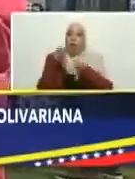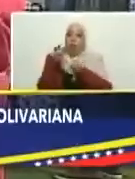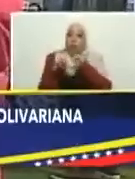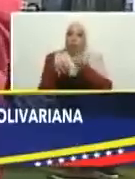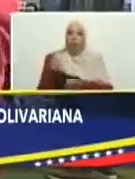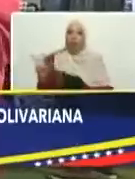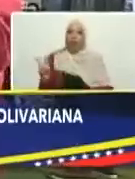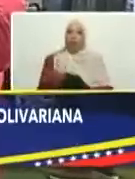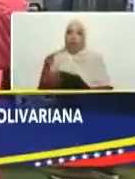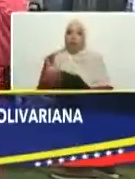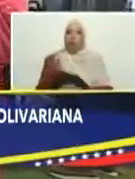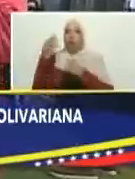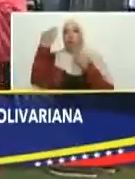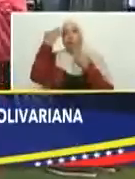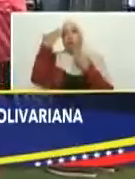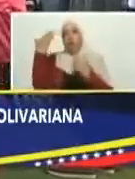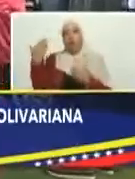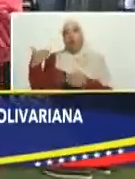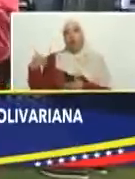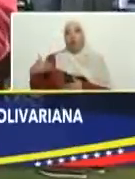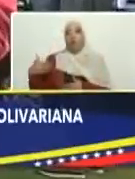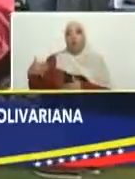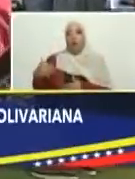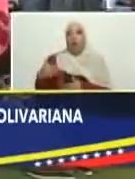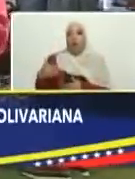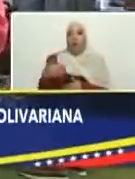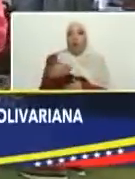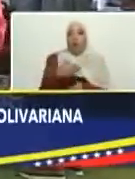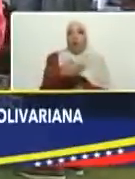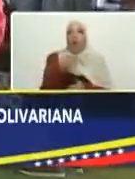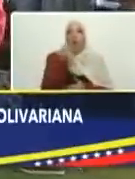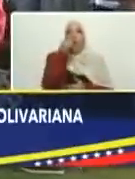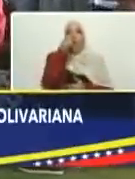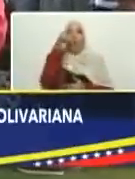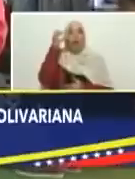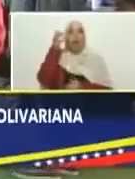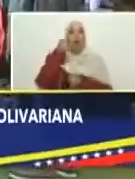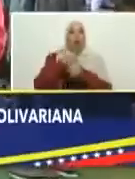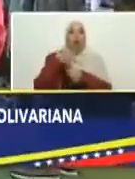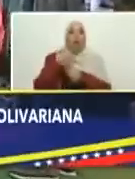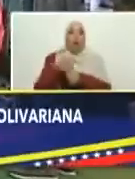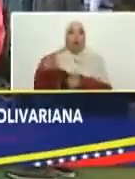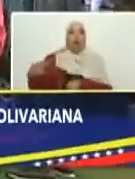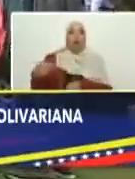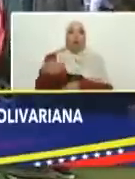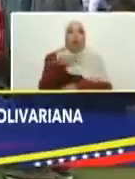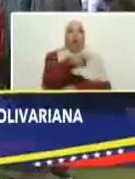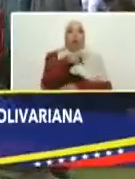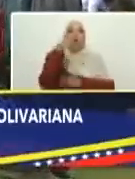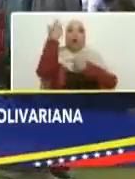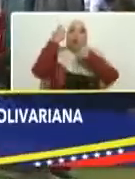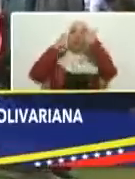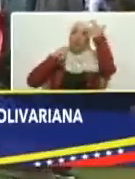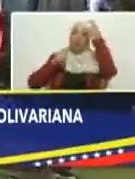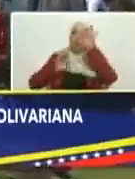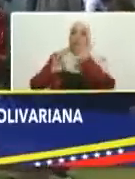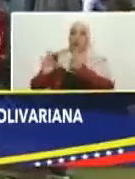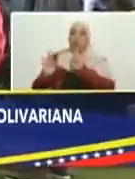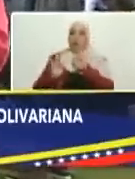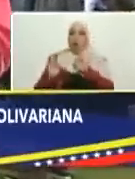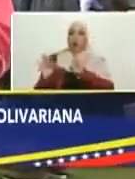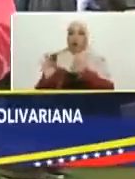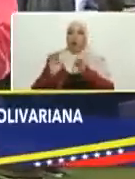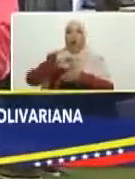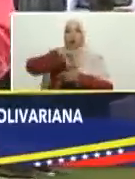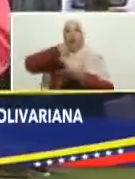venezolanos. Mi saludo a los pescadores, a las pescadoras. Por Hugo Chávez ha valido la pena recuperar la pesca